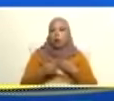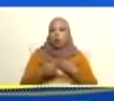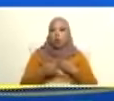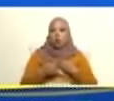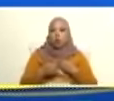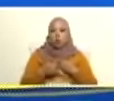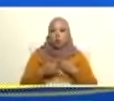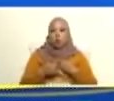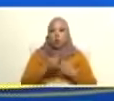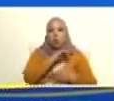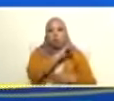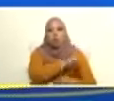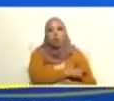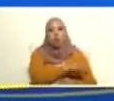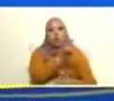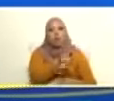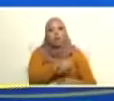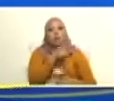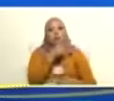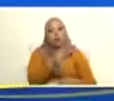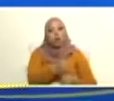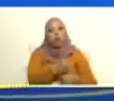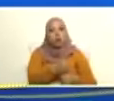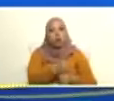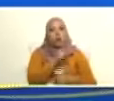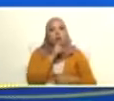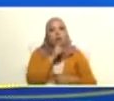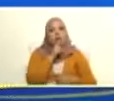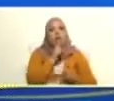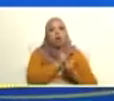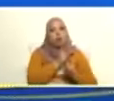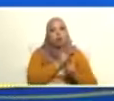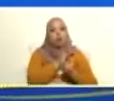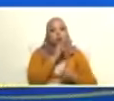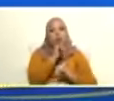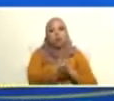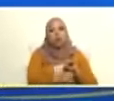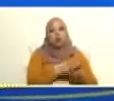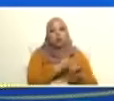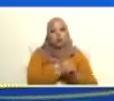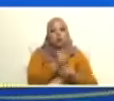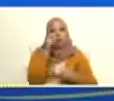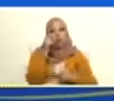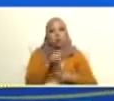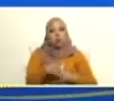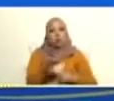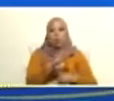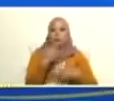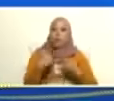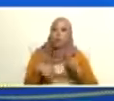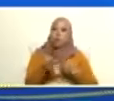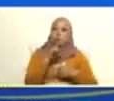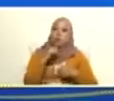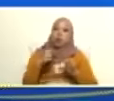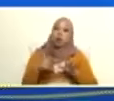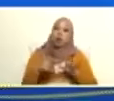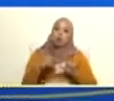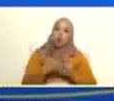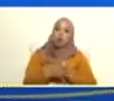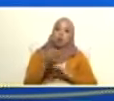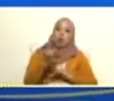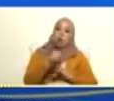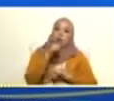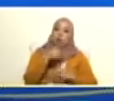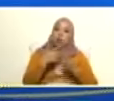digamos, fortalece, pero también es más difícil la competencia a nivel internacional con economías de gran escala. Por otro lado, también